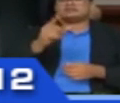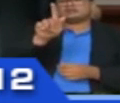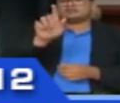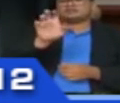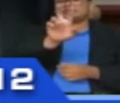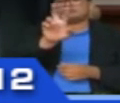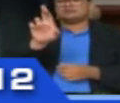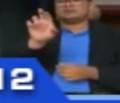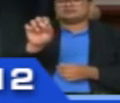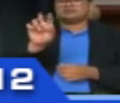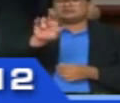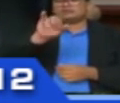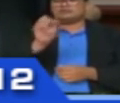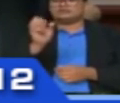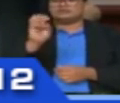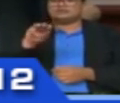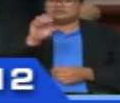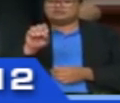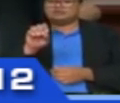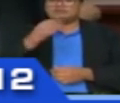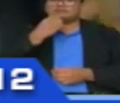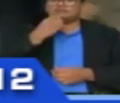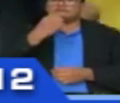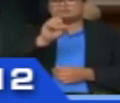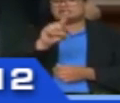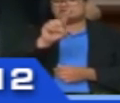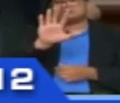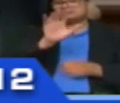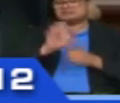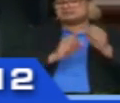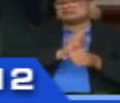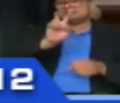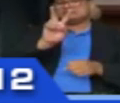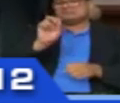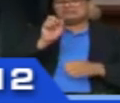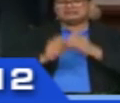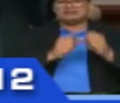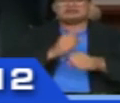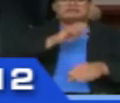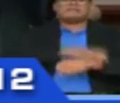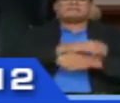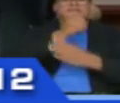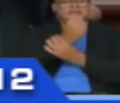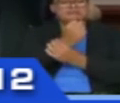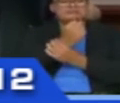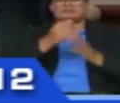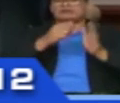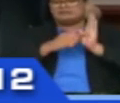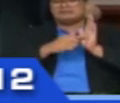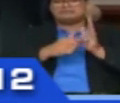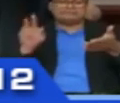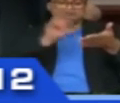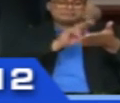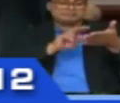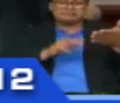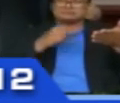Estado democrático de derecho, esto no debería ser así y simplemente habría que considerar esta ley como inconstitucional, impugnarla y un